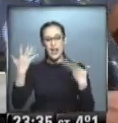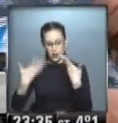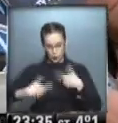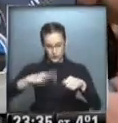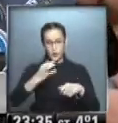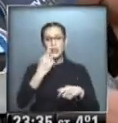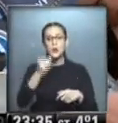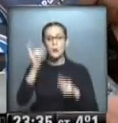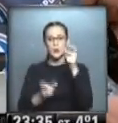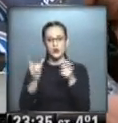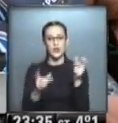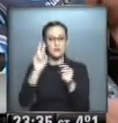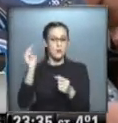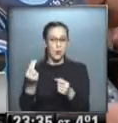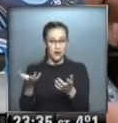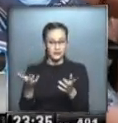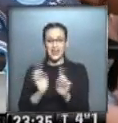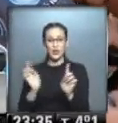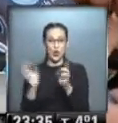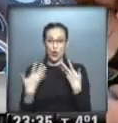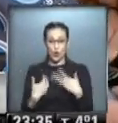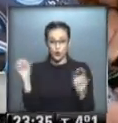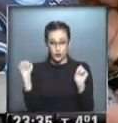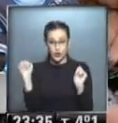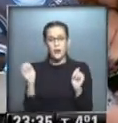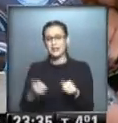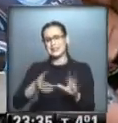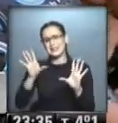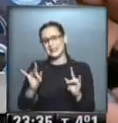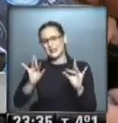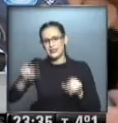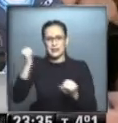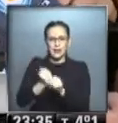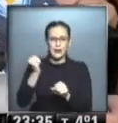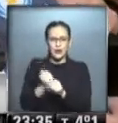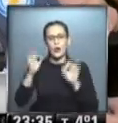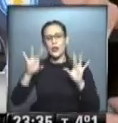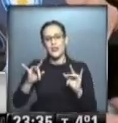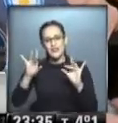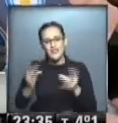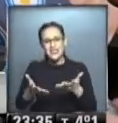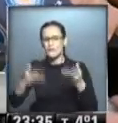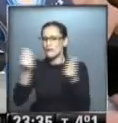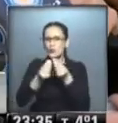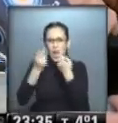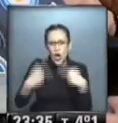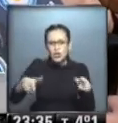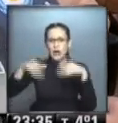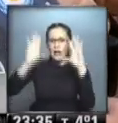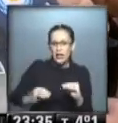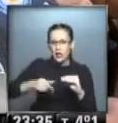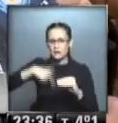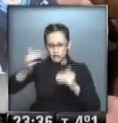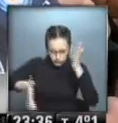21 víctimas que faltaban. Es una tarea muy difícil, abajo de tantas toneladas de escombros y en un medio